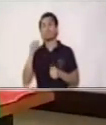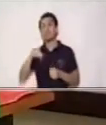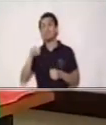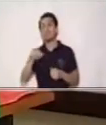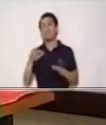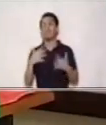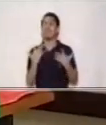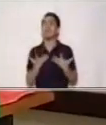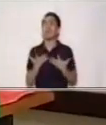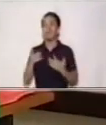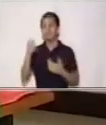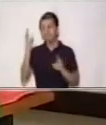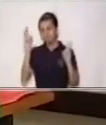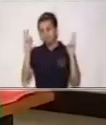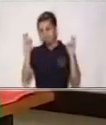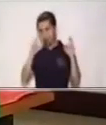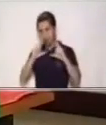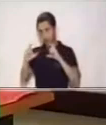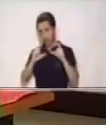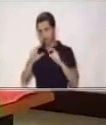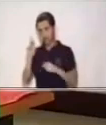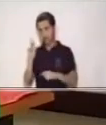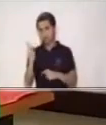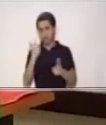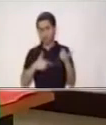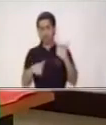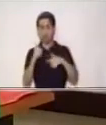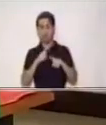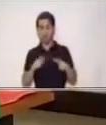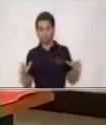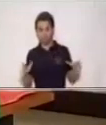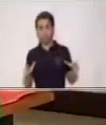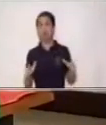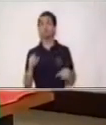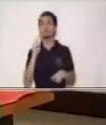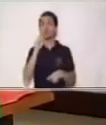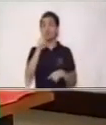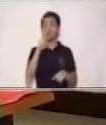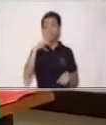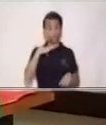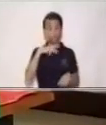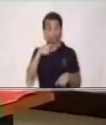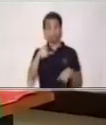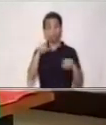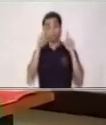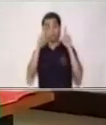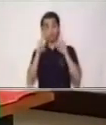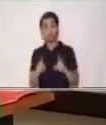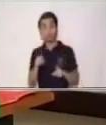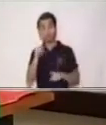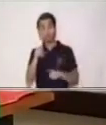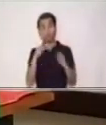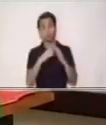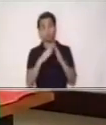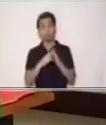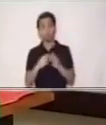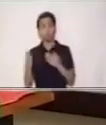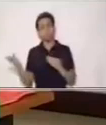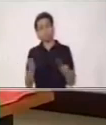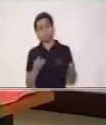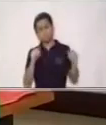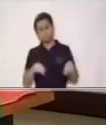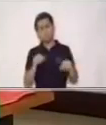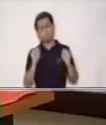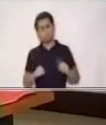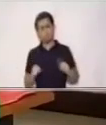a trabajar en el área de comunicación y lenguaje. Recuerda que si hay un adulto o joven con discapacidad en casa, es bienvenido a participar